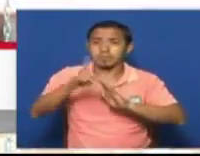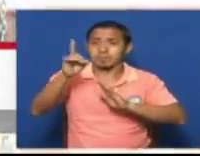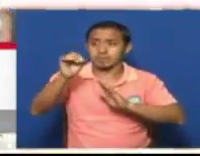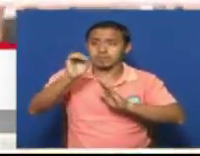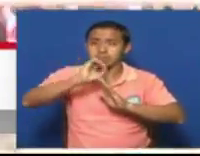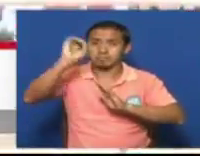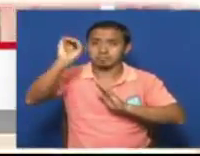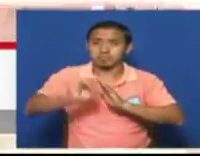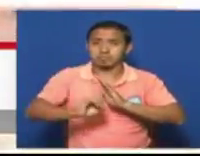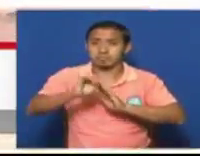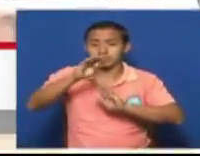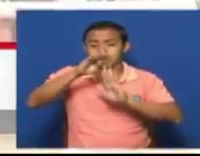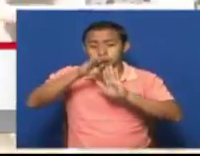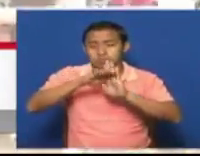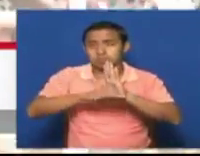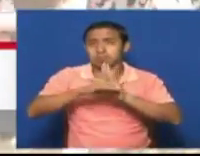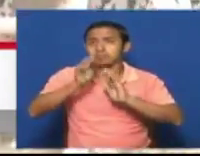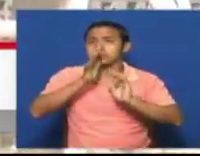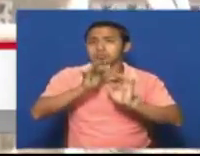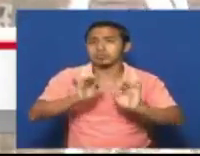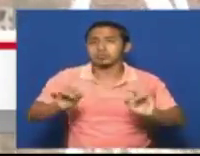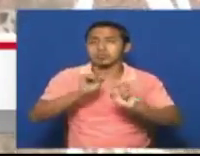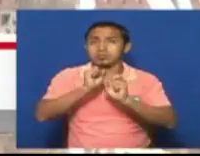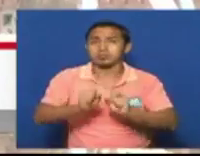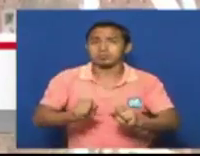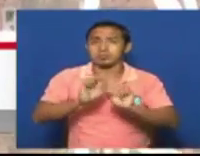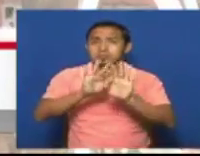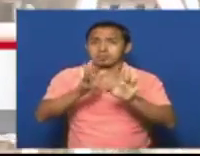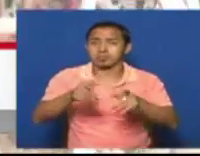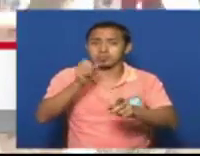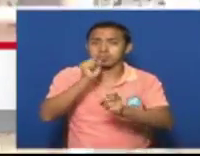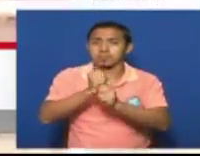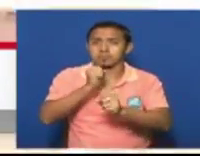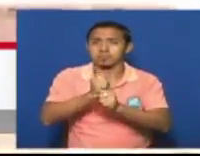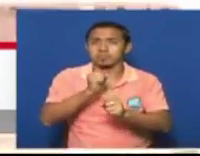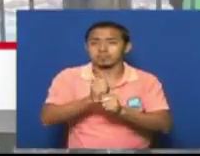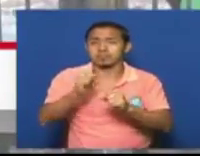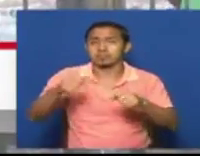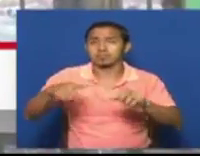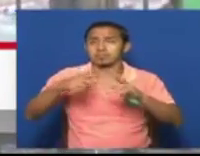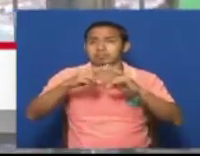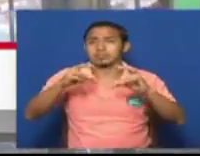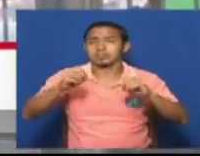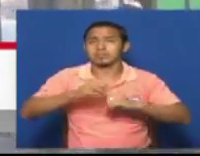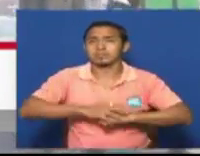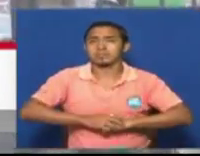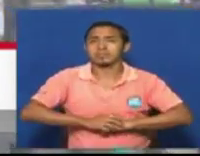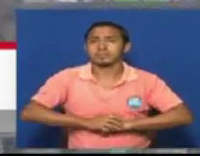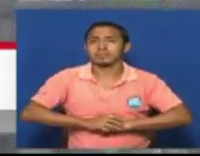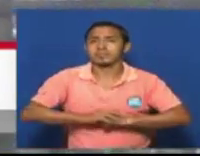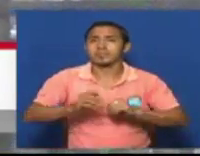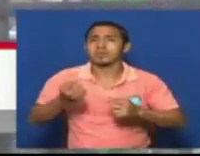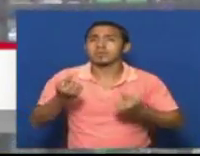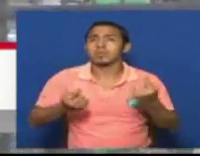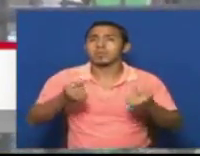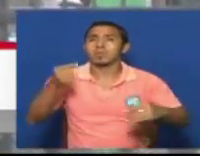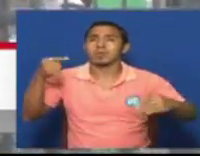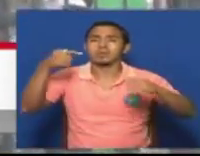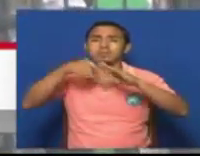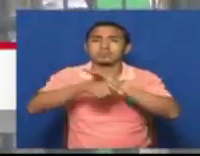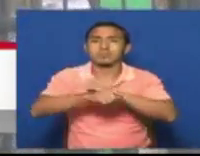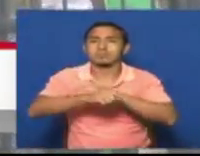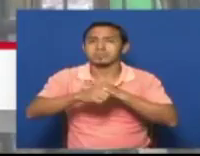10 por ciento en la cantidad de niños y niñas trabajadores en el país ahora cuáles son los retos y los